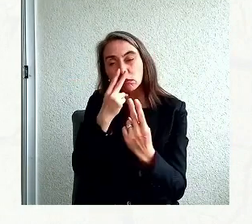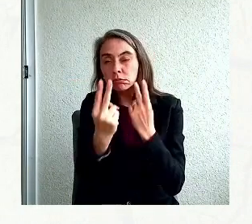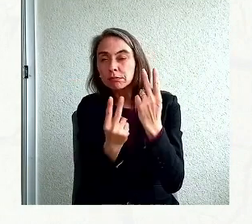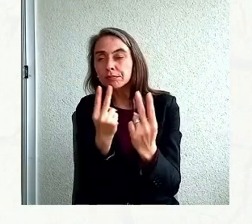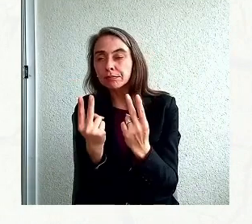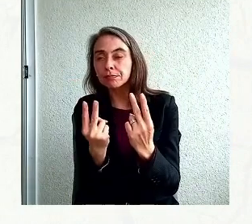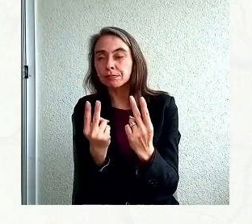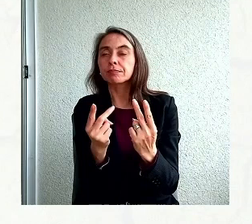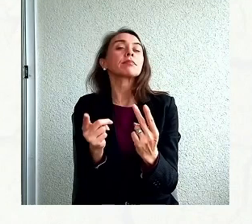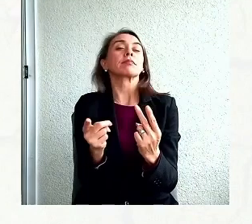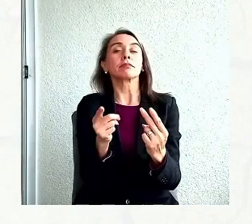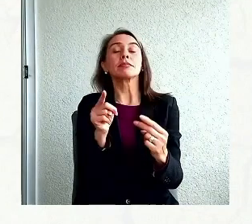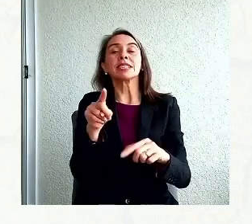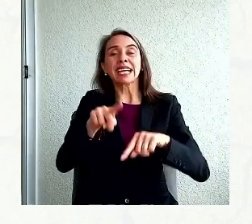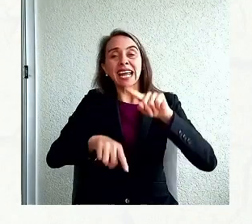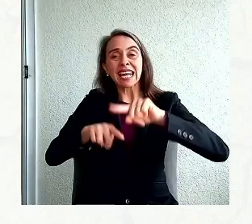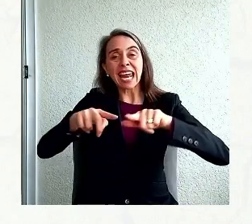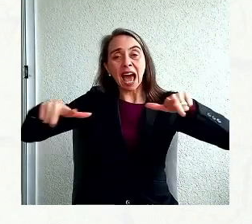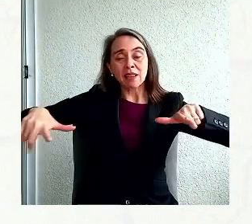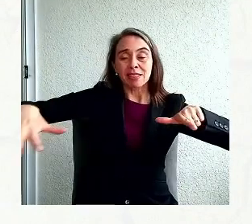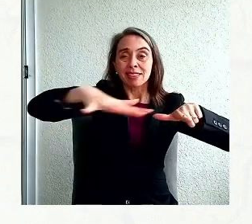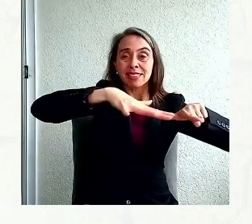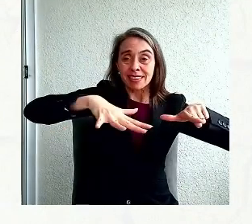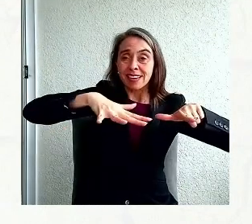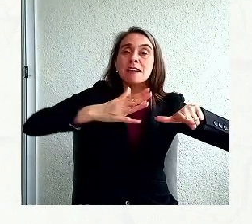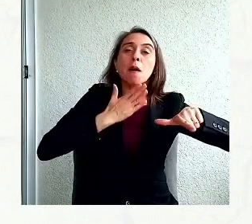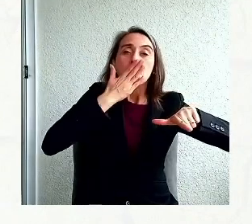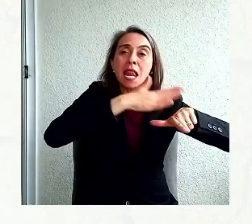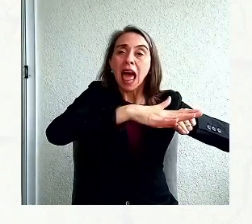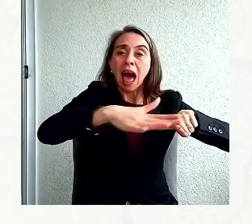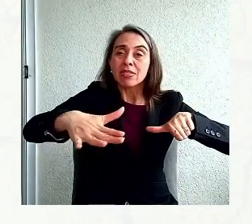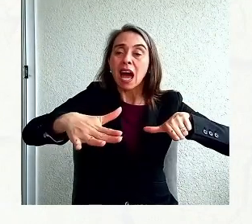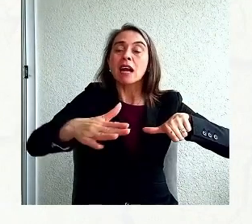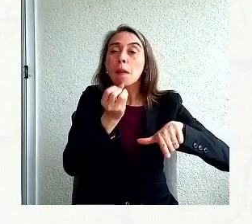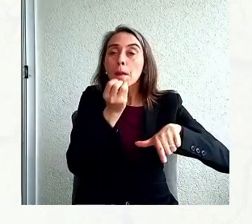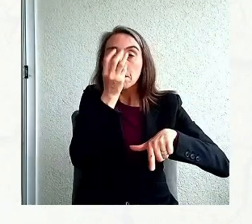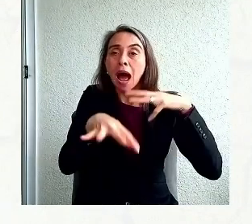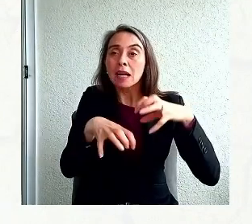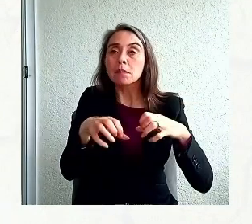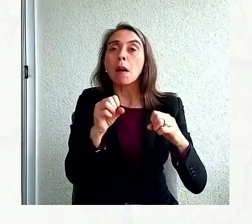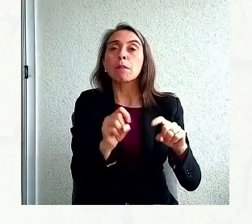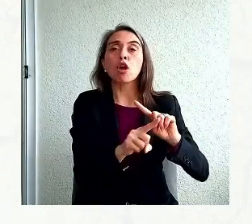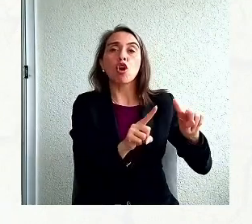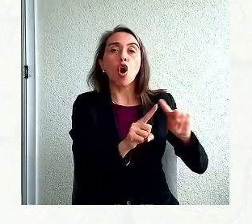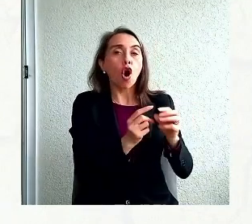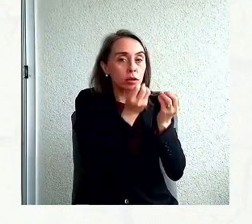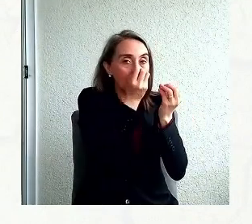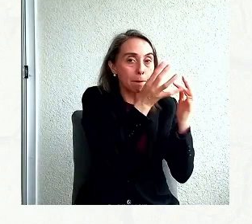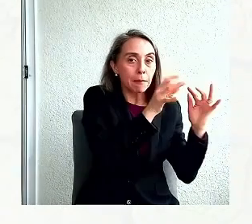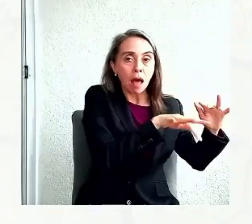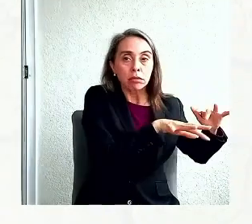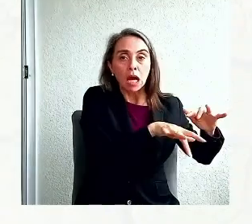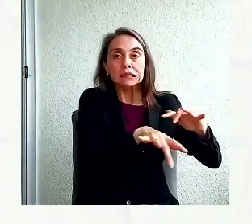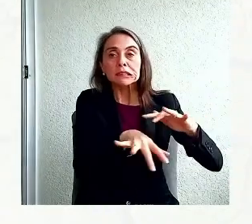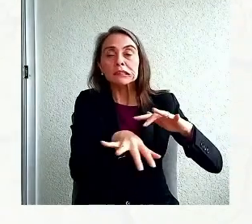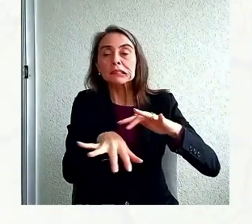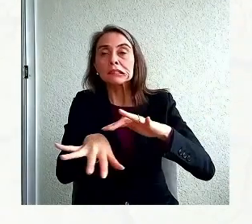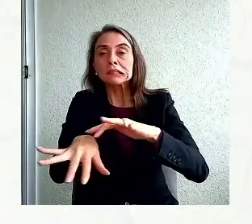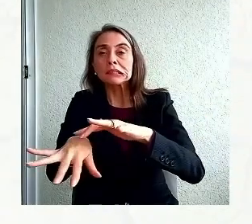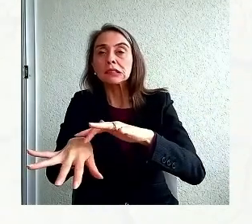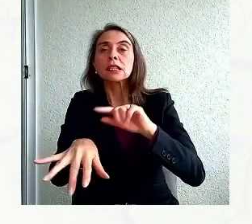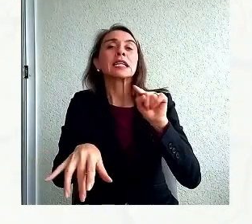se produzca una entrada de especies que sean invasoras, que están adaptadas a condiciones, por ejemplo, en